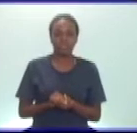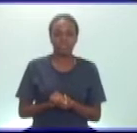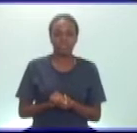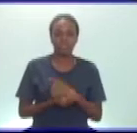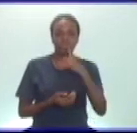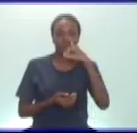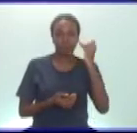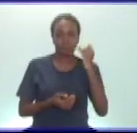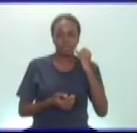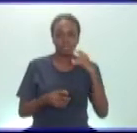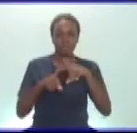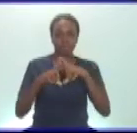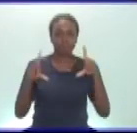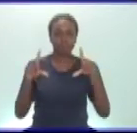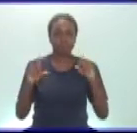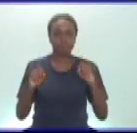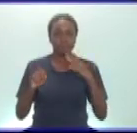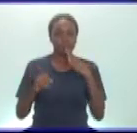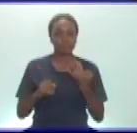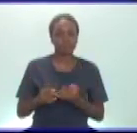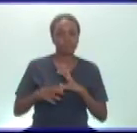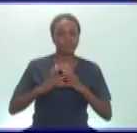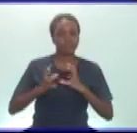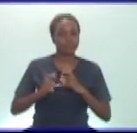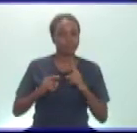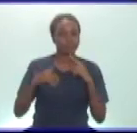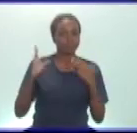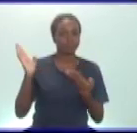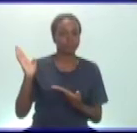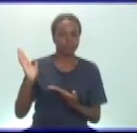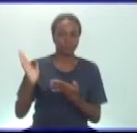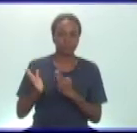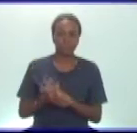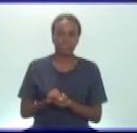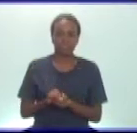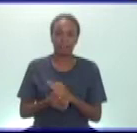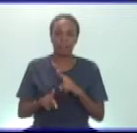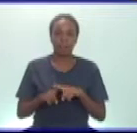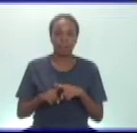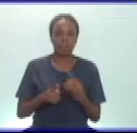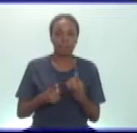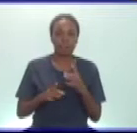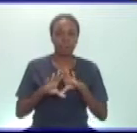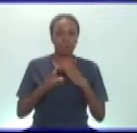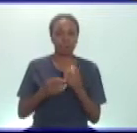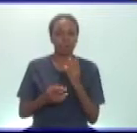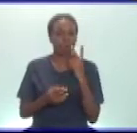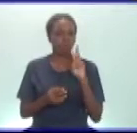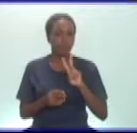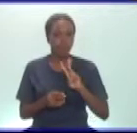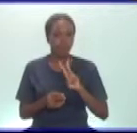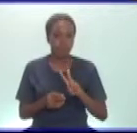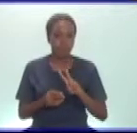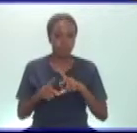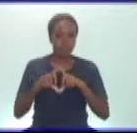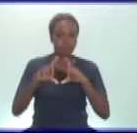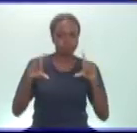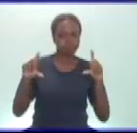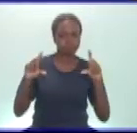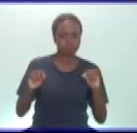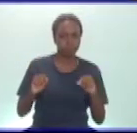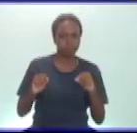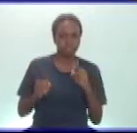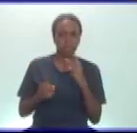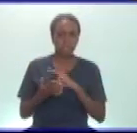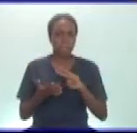estamos frente a un texto narrativo, porque fíjense que las acciones verbales que no producen estancamiento, se